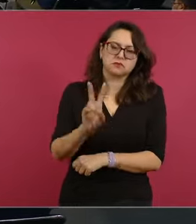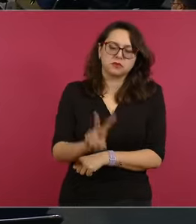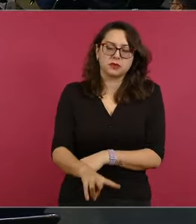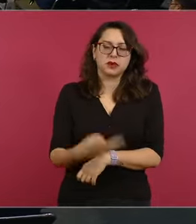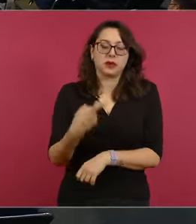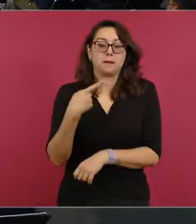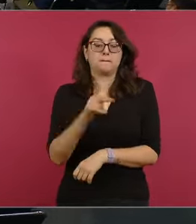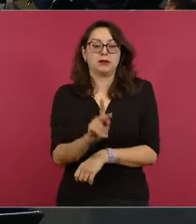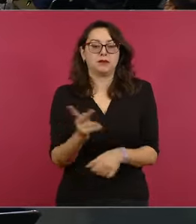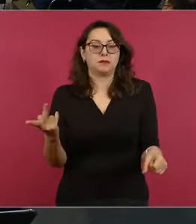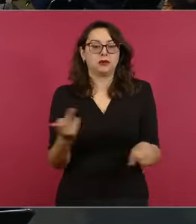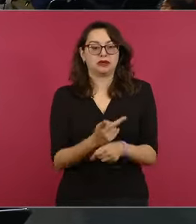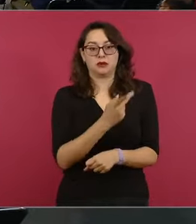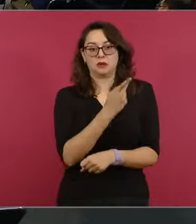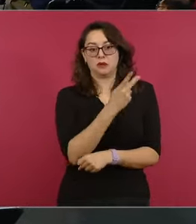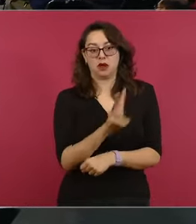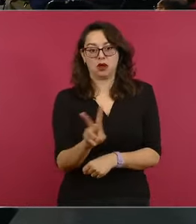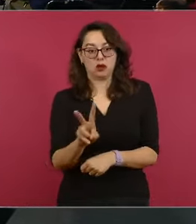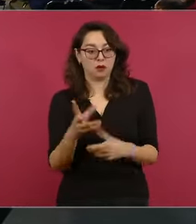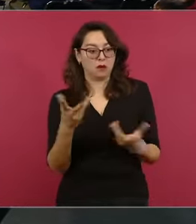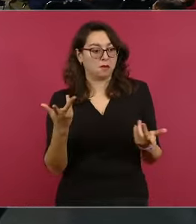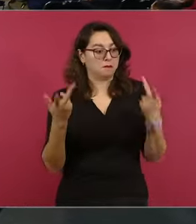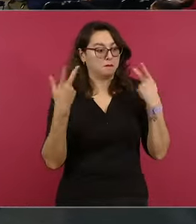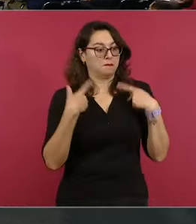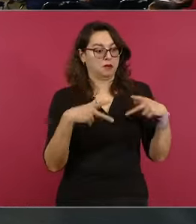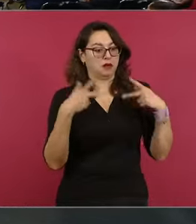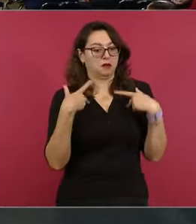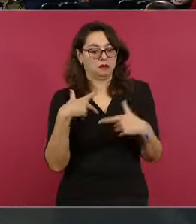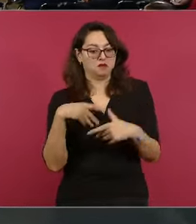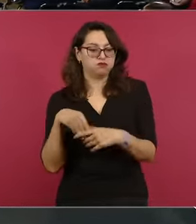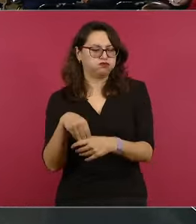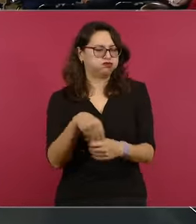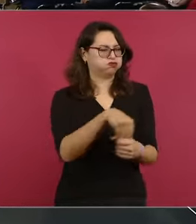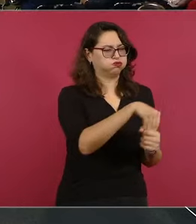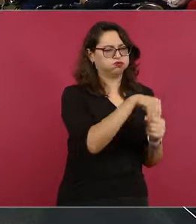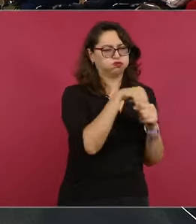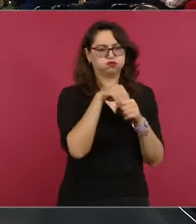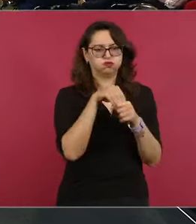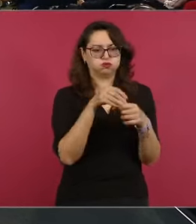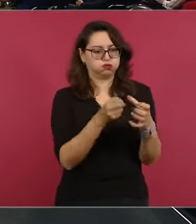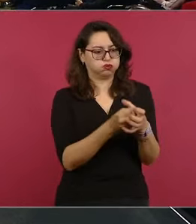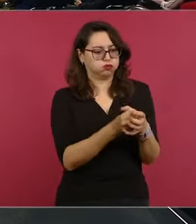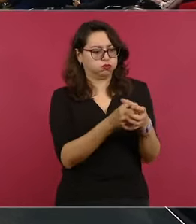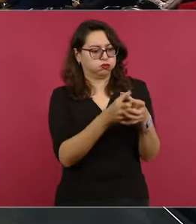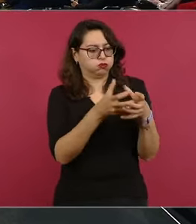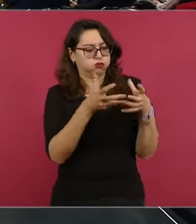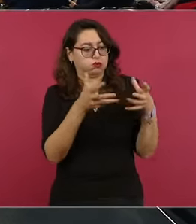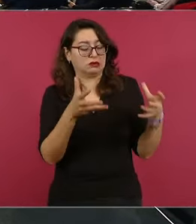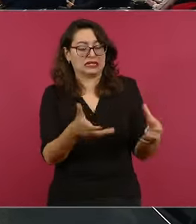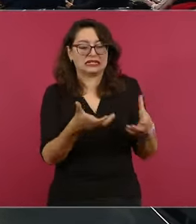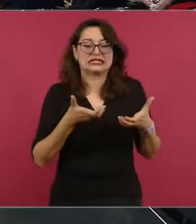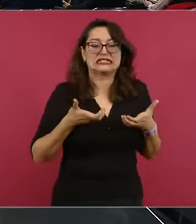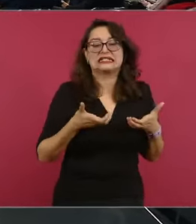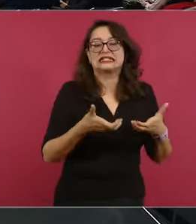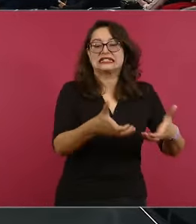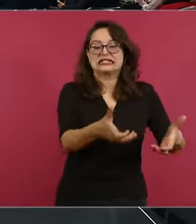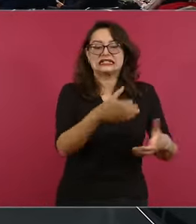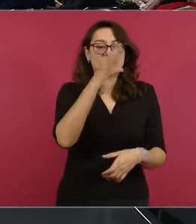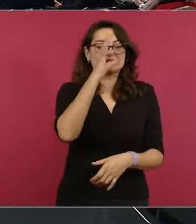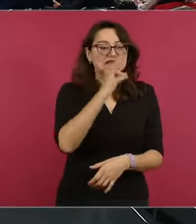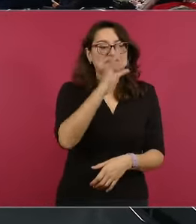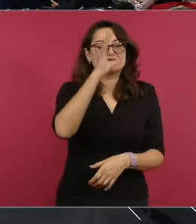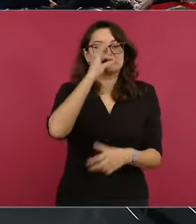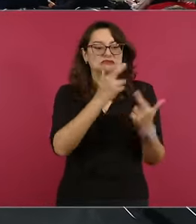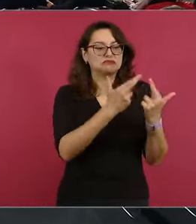está creciendo tanto, presidente, las calles están muy deterioradas. En mi pasada participación le comentaba que del